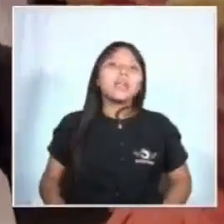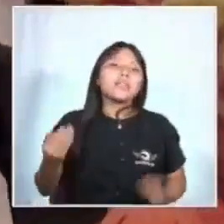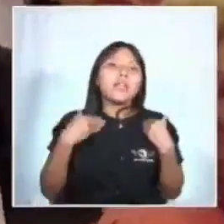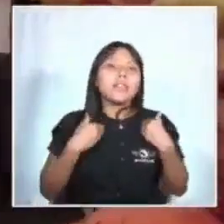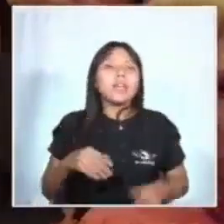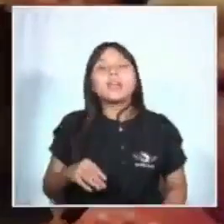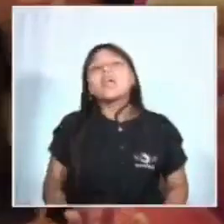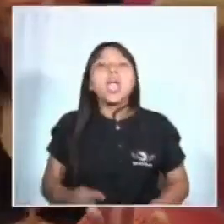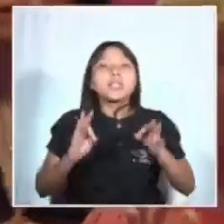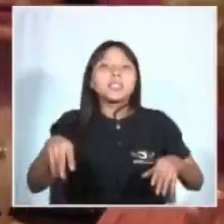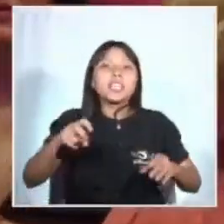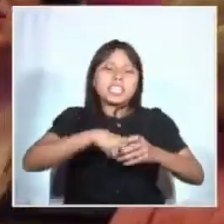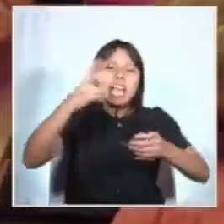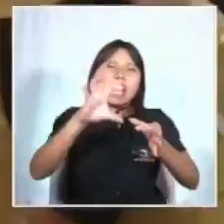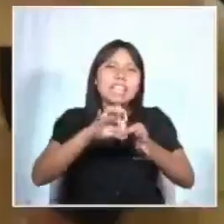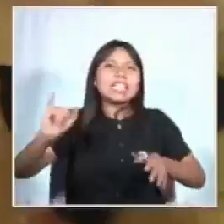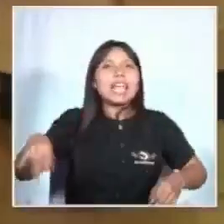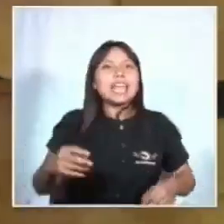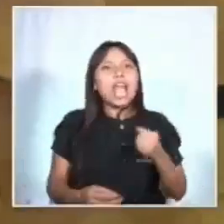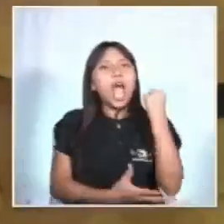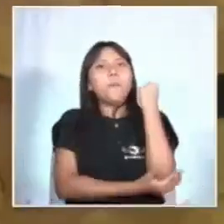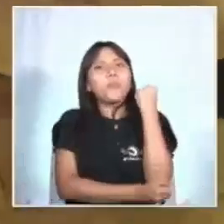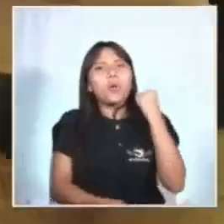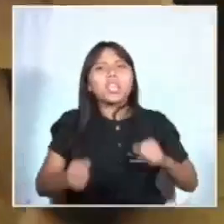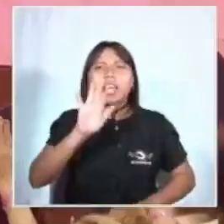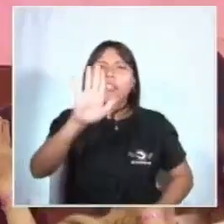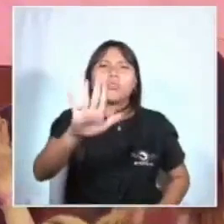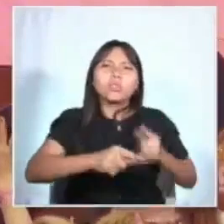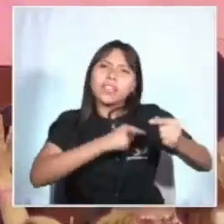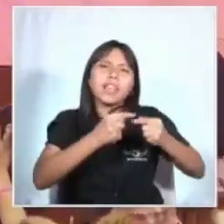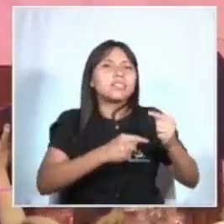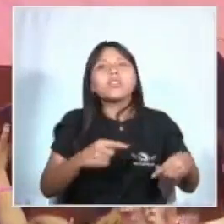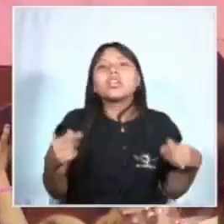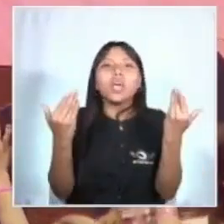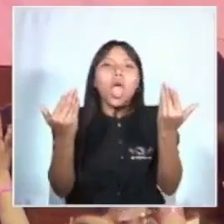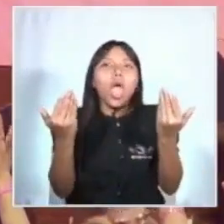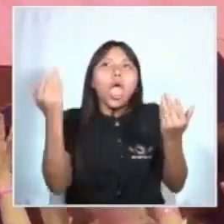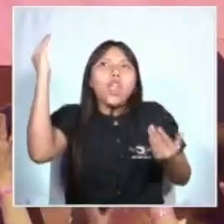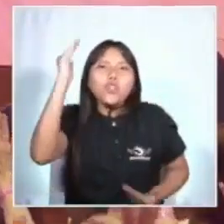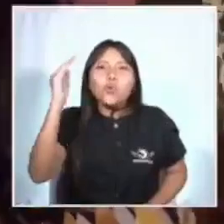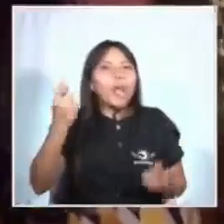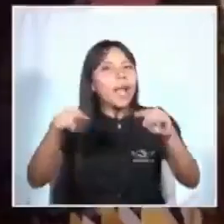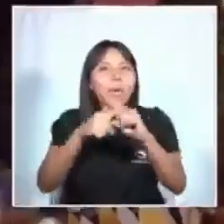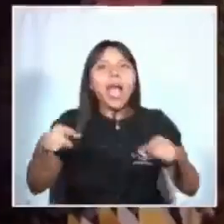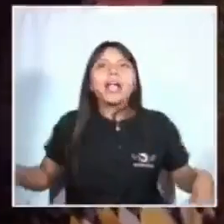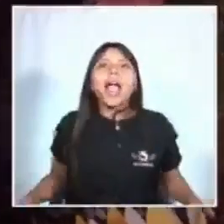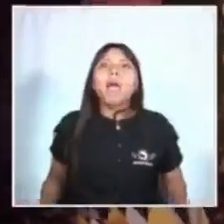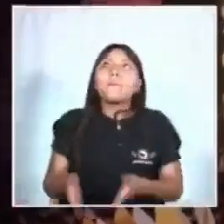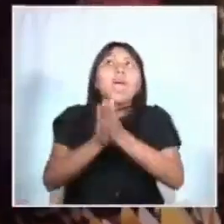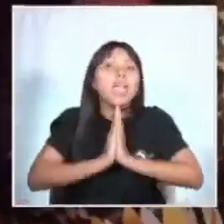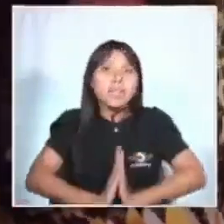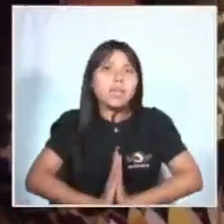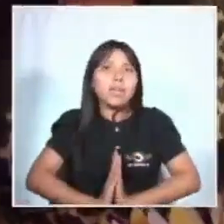salir de la pobreza, tus generaciones jamás tendrán que mendigar. Yo vengo para profetizar que si usted se